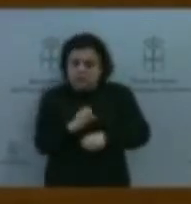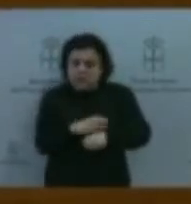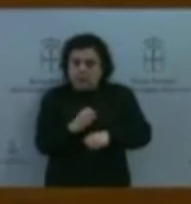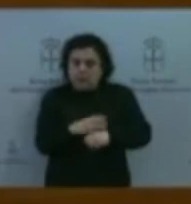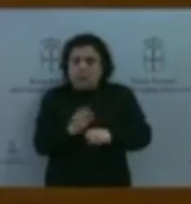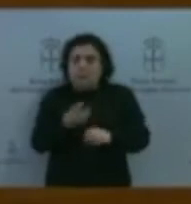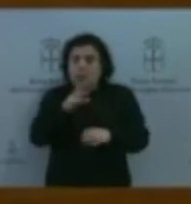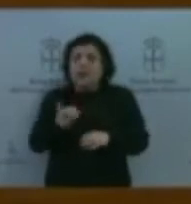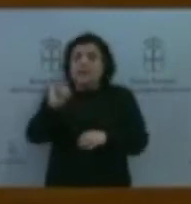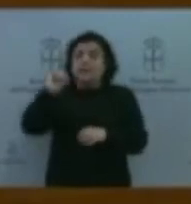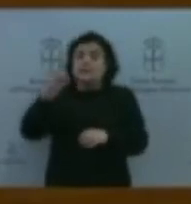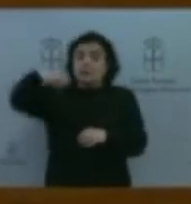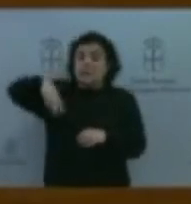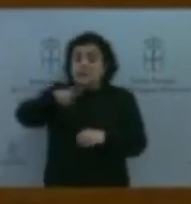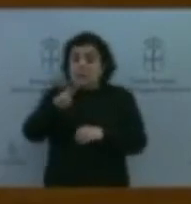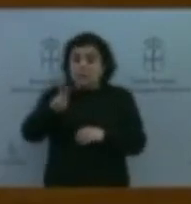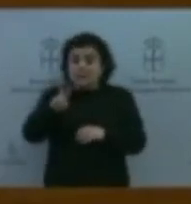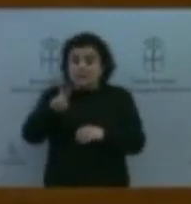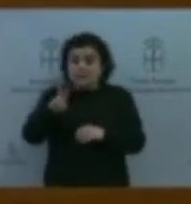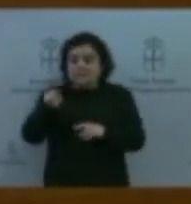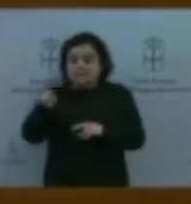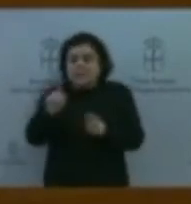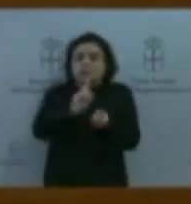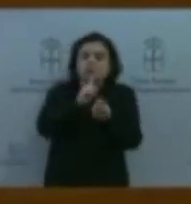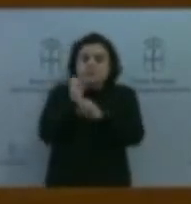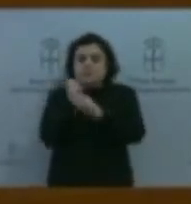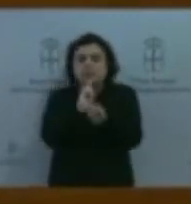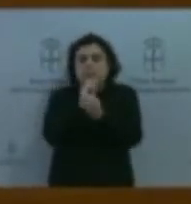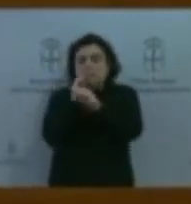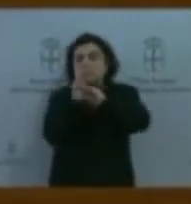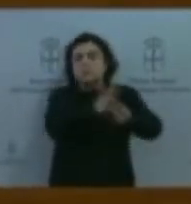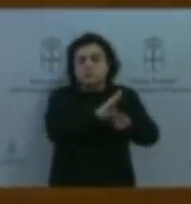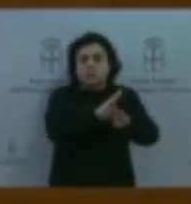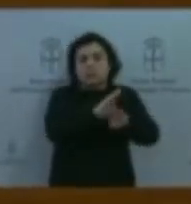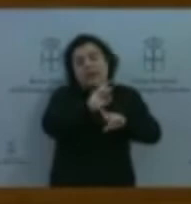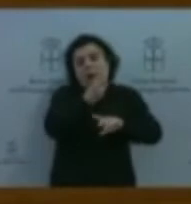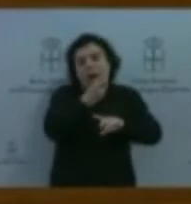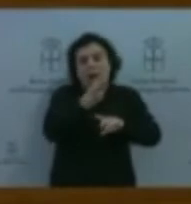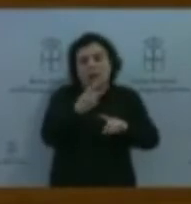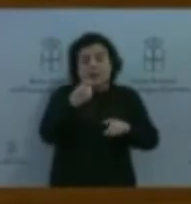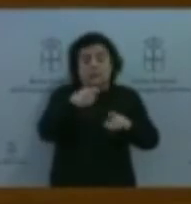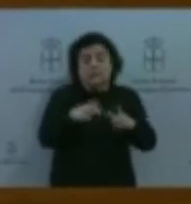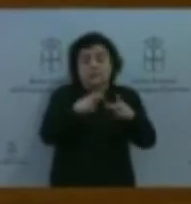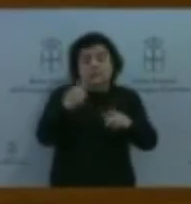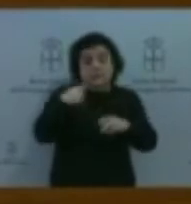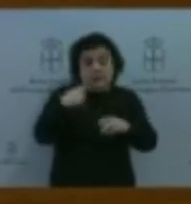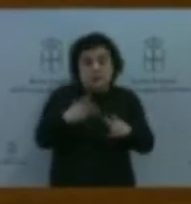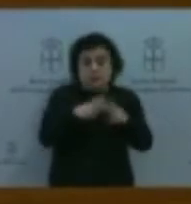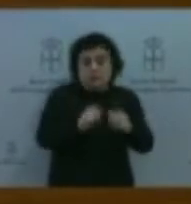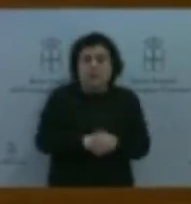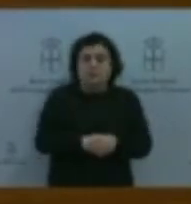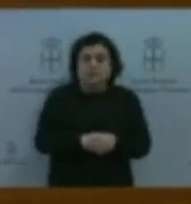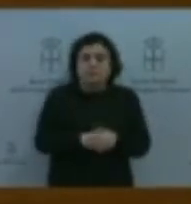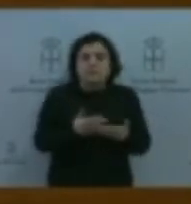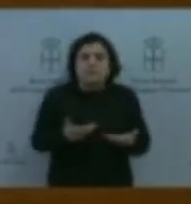social. 76 millones de euros en políticas públicas, en salario social, que nosotros y nosotras